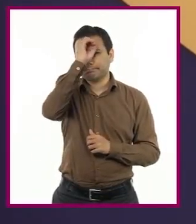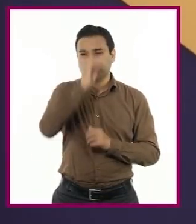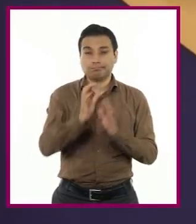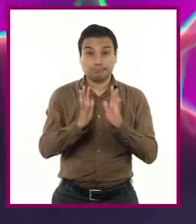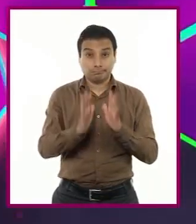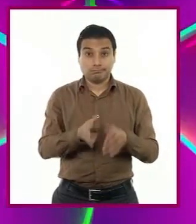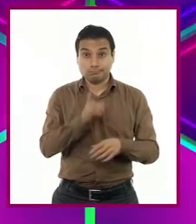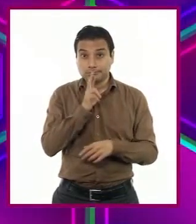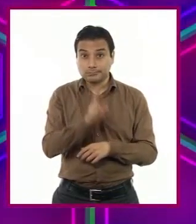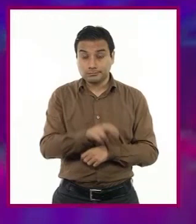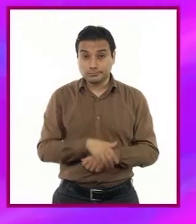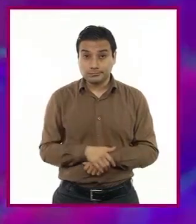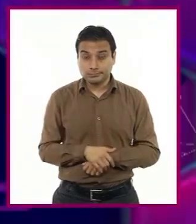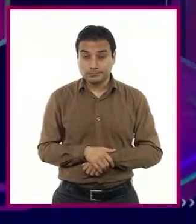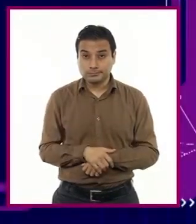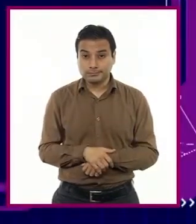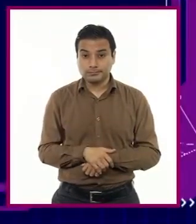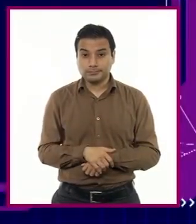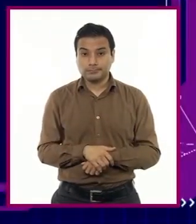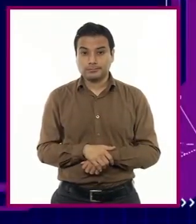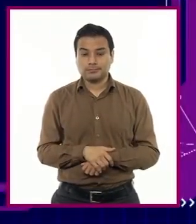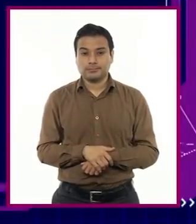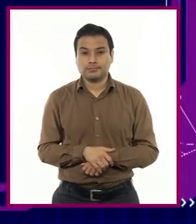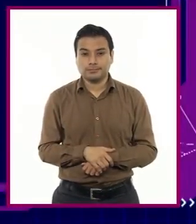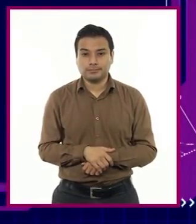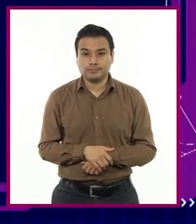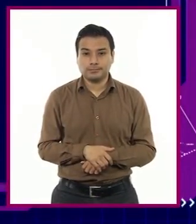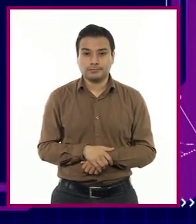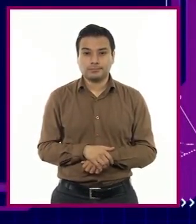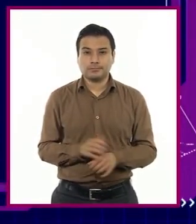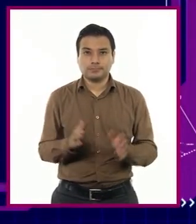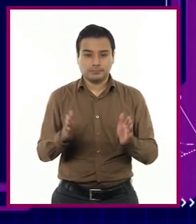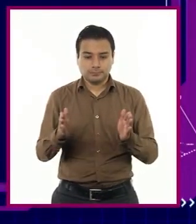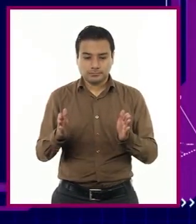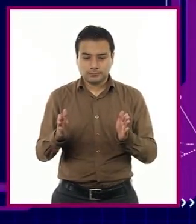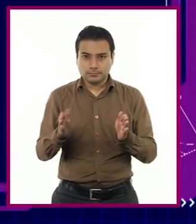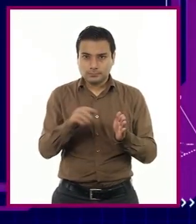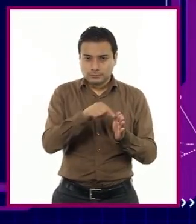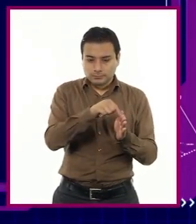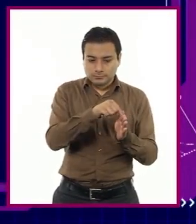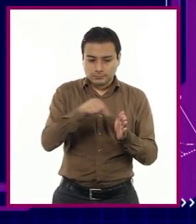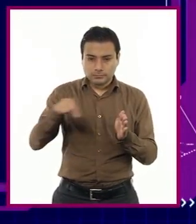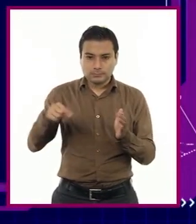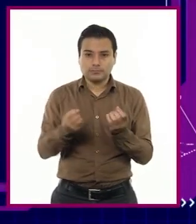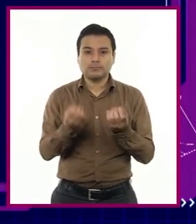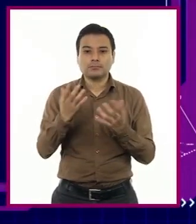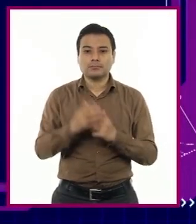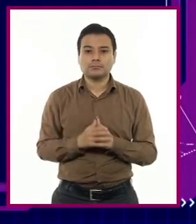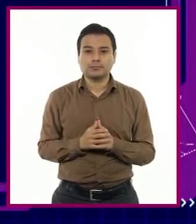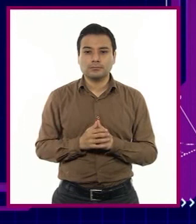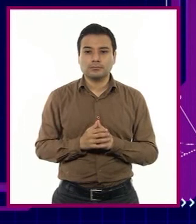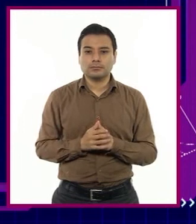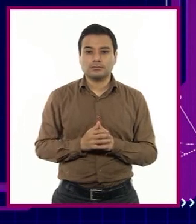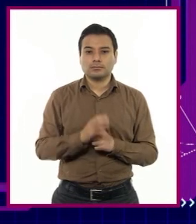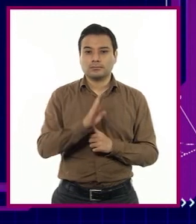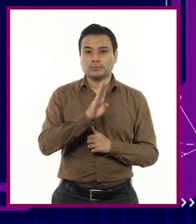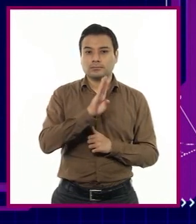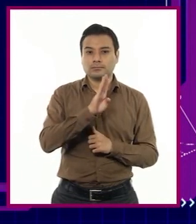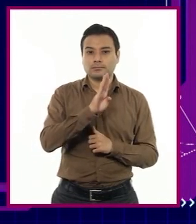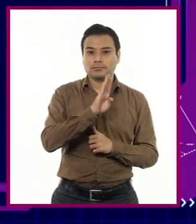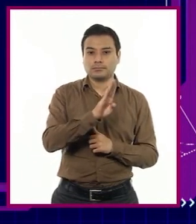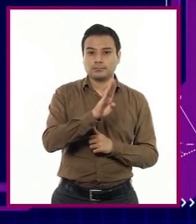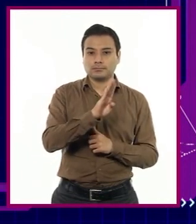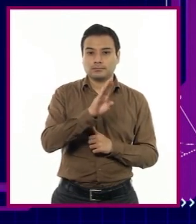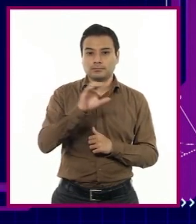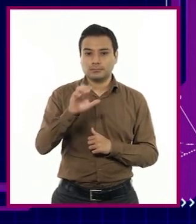respuesta? El ancho del arroyo mide lo mismo que el segmento BC, ya que es el lado homólogo al